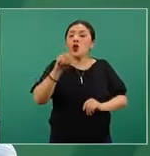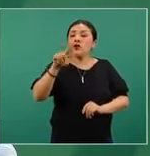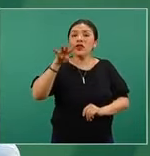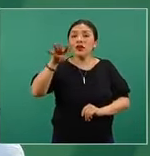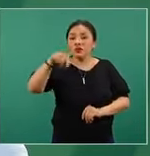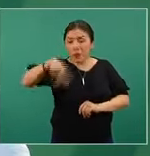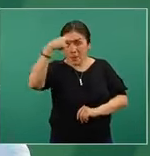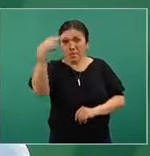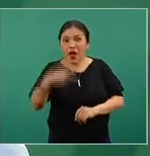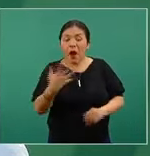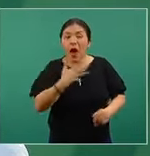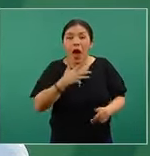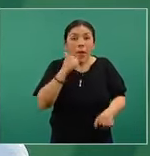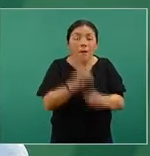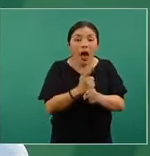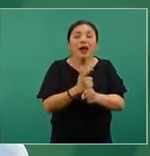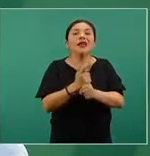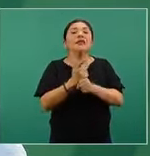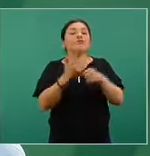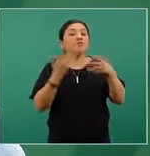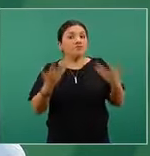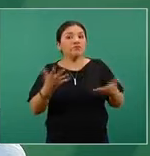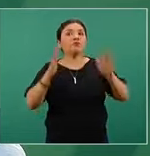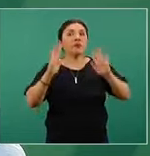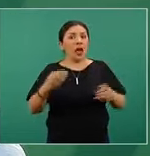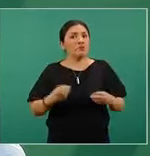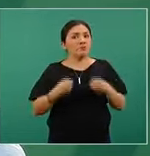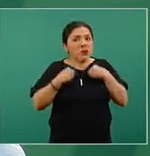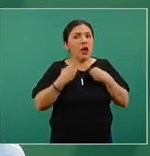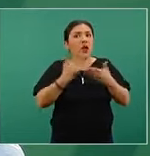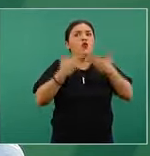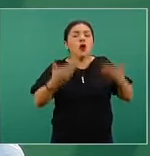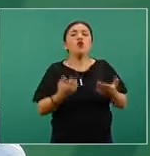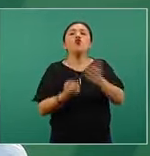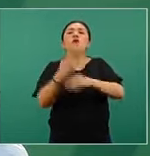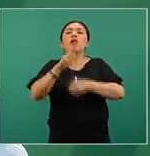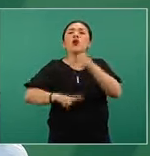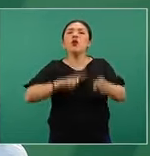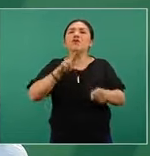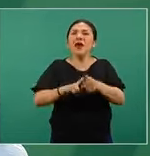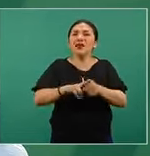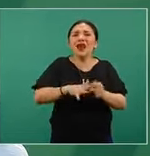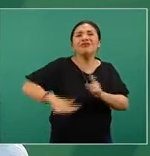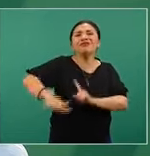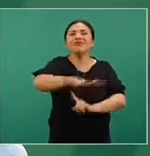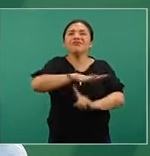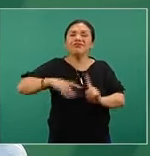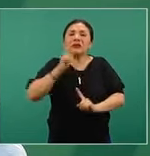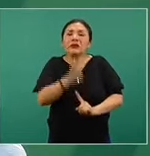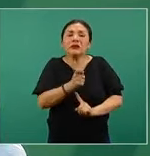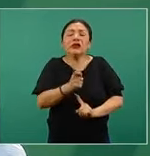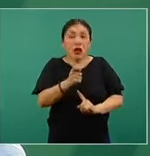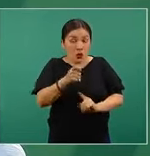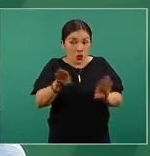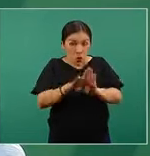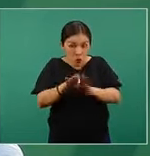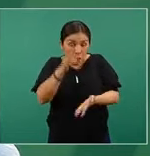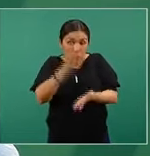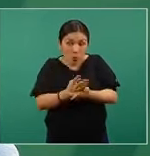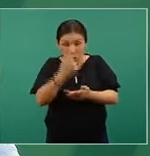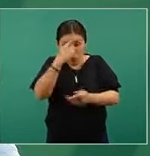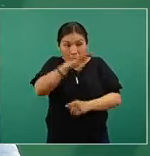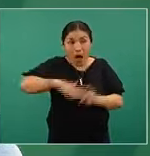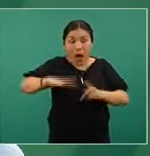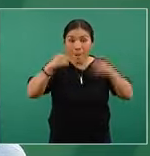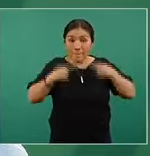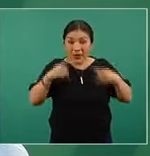este país y hemos estado viviendo esta nueva normalidad no esta nueva normalidad que no sólo vive toda la